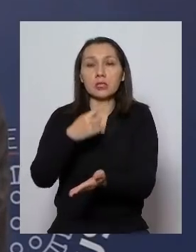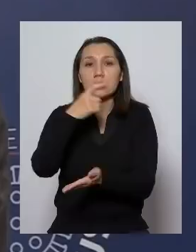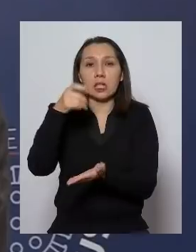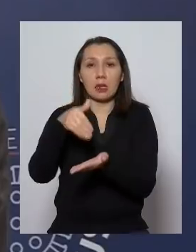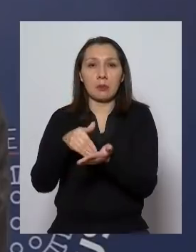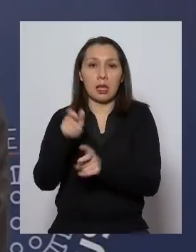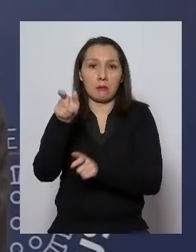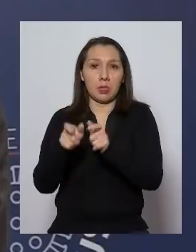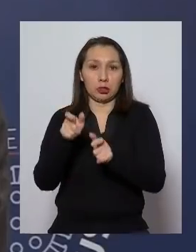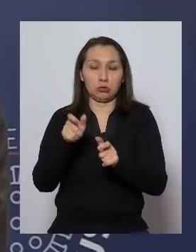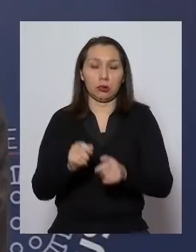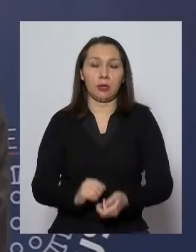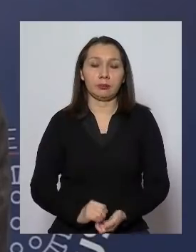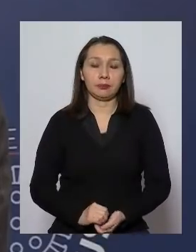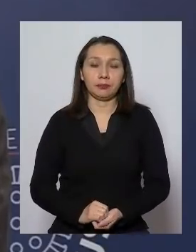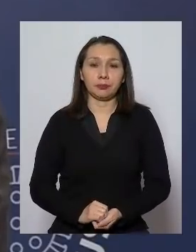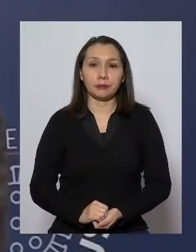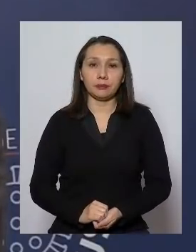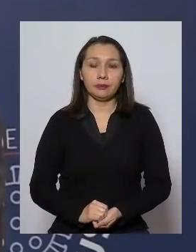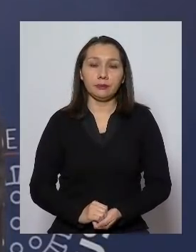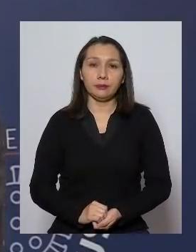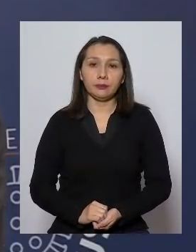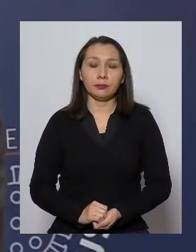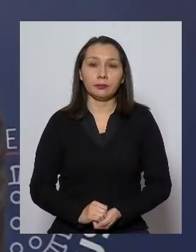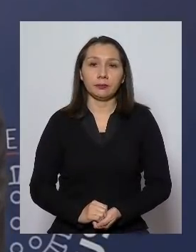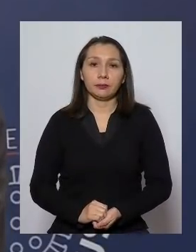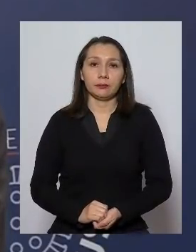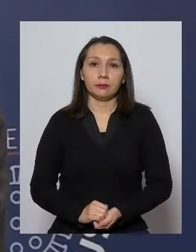2.100.000 personas.